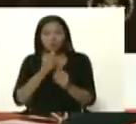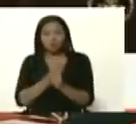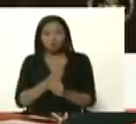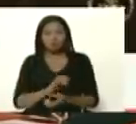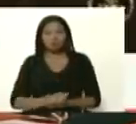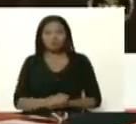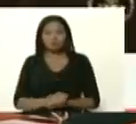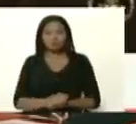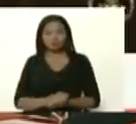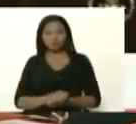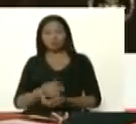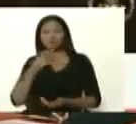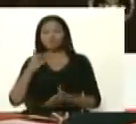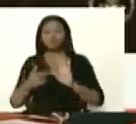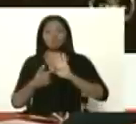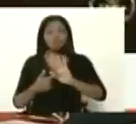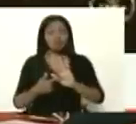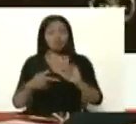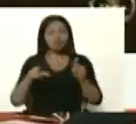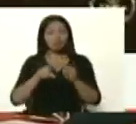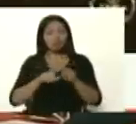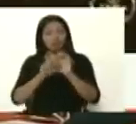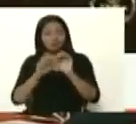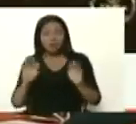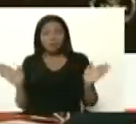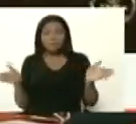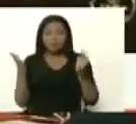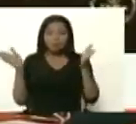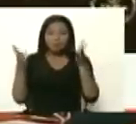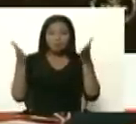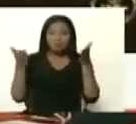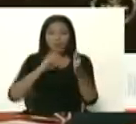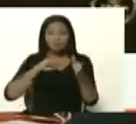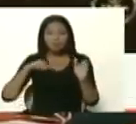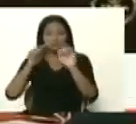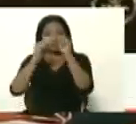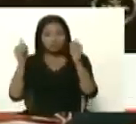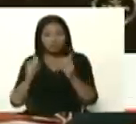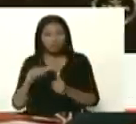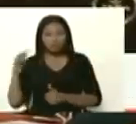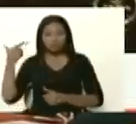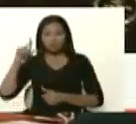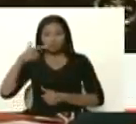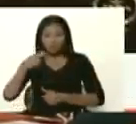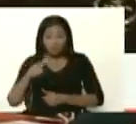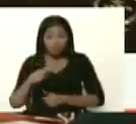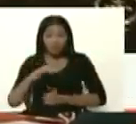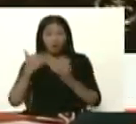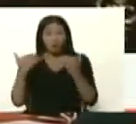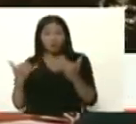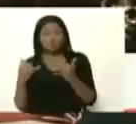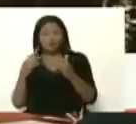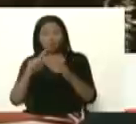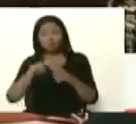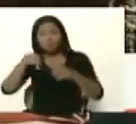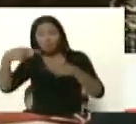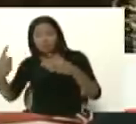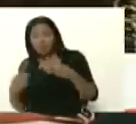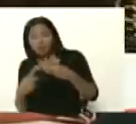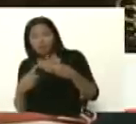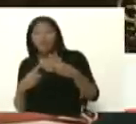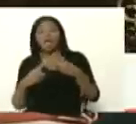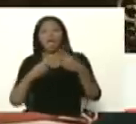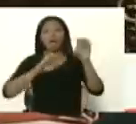ha sido la protagonista para poder ir levantando nuestro sistema de transporte en primer lugar, y posteriormente ir evaluando